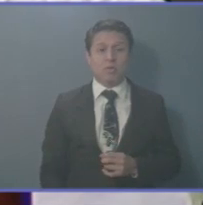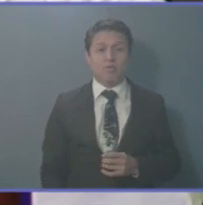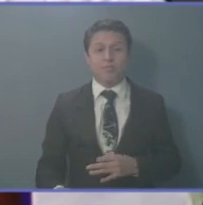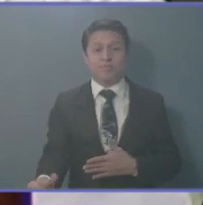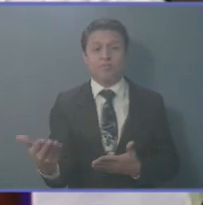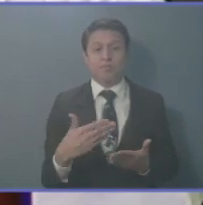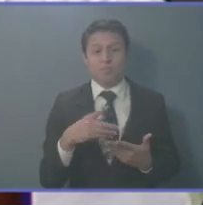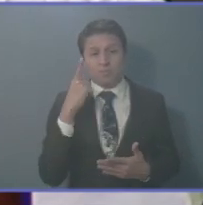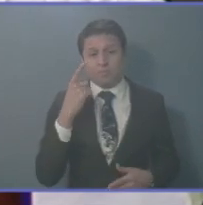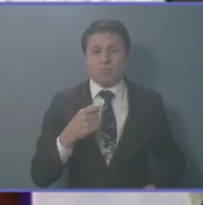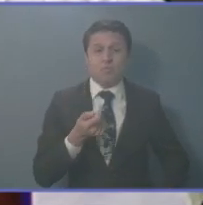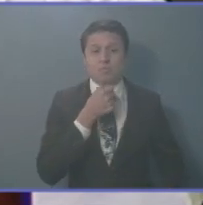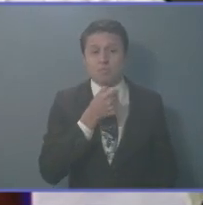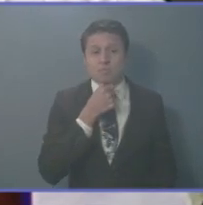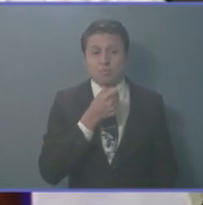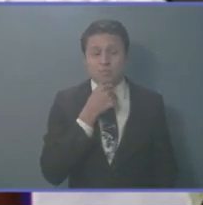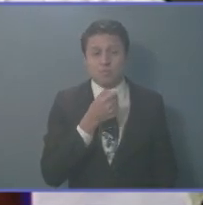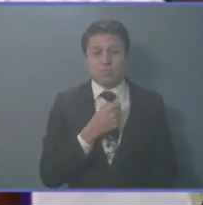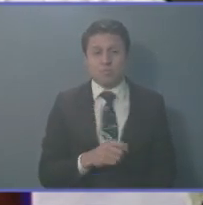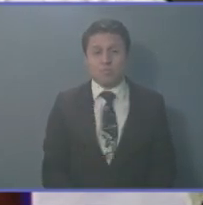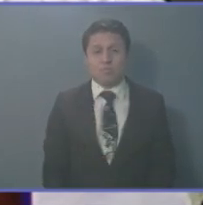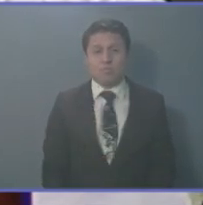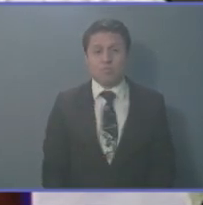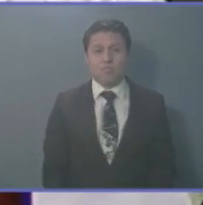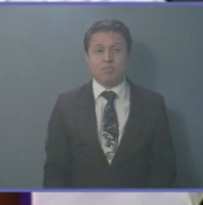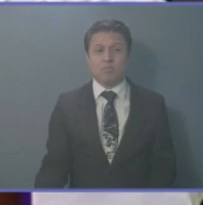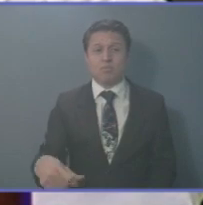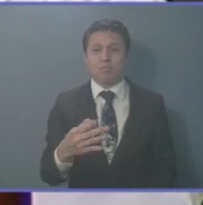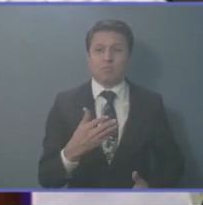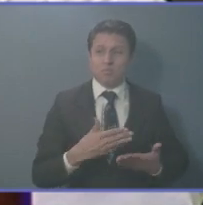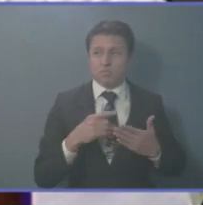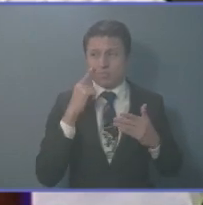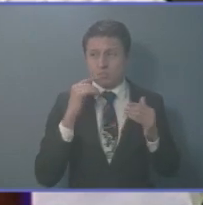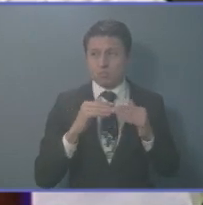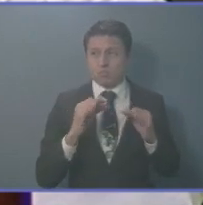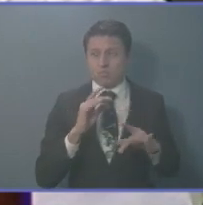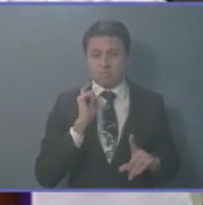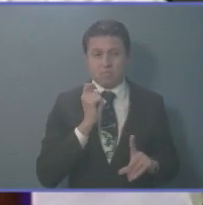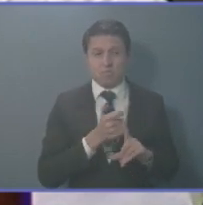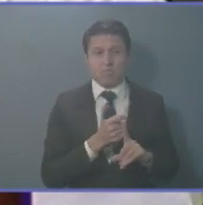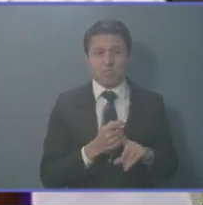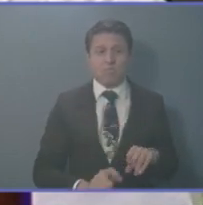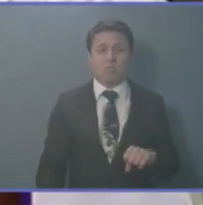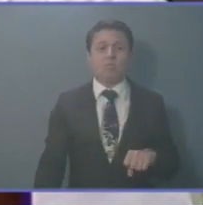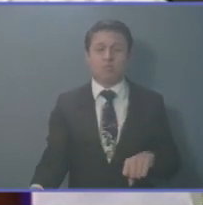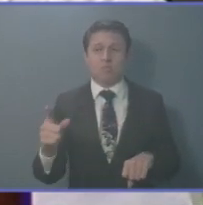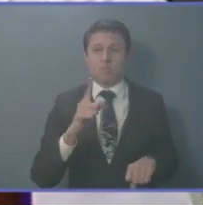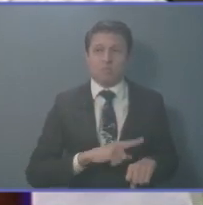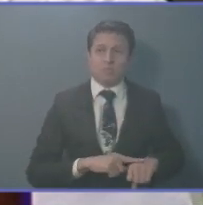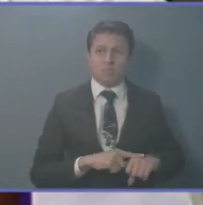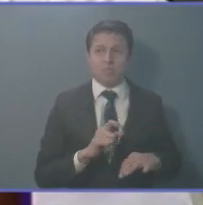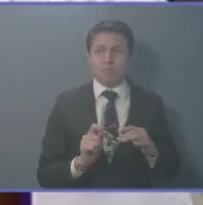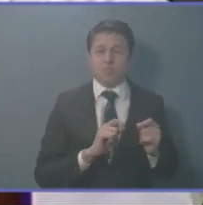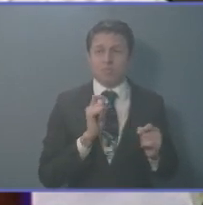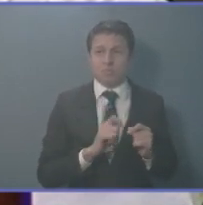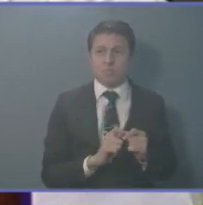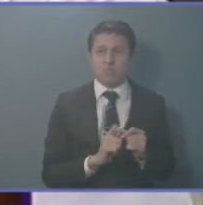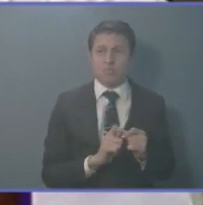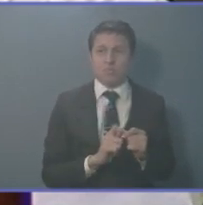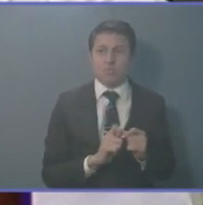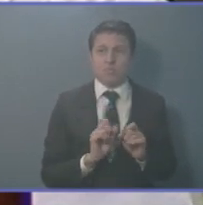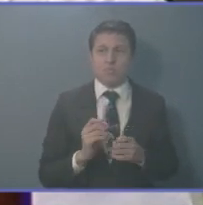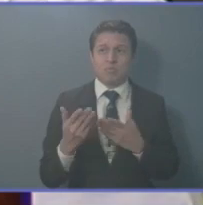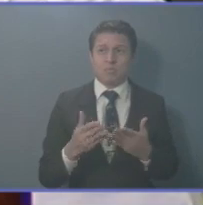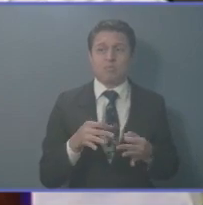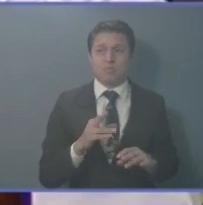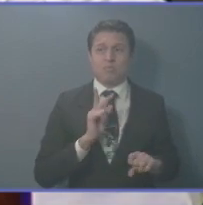la información del estado de salud del paciente y el tiempo respectivo de su resguardo y posibles causales de variación del